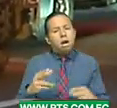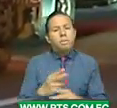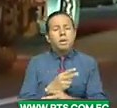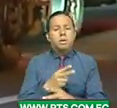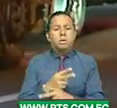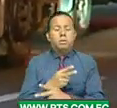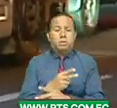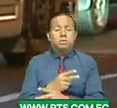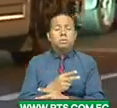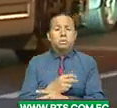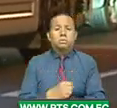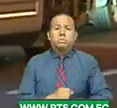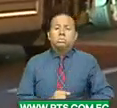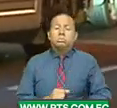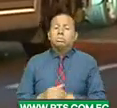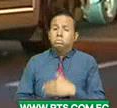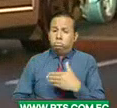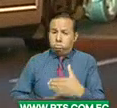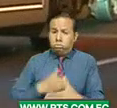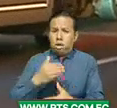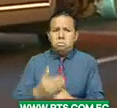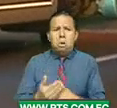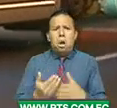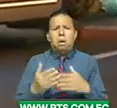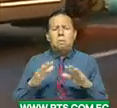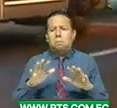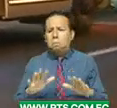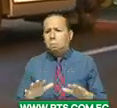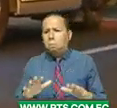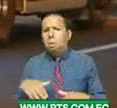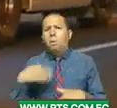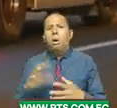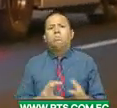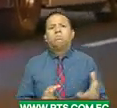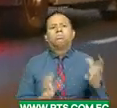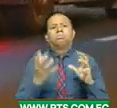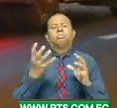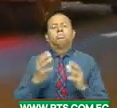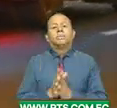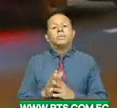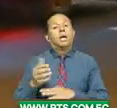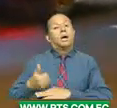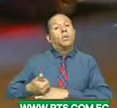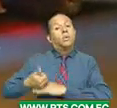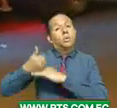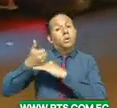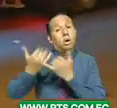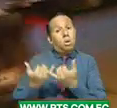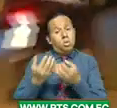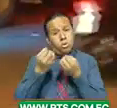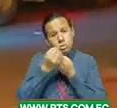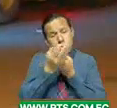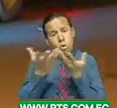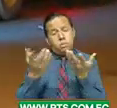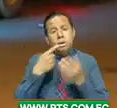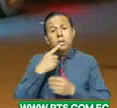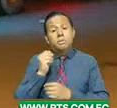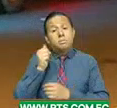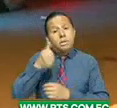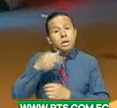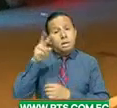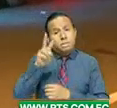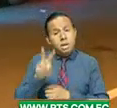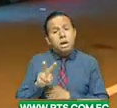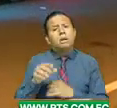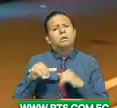no se vieron después de unos días. Pero las autoridades anunciaron también hoy que mañana viernes estarán